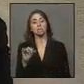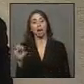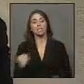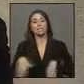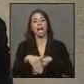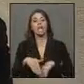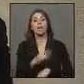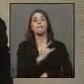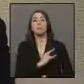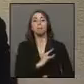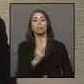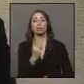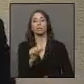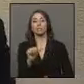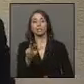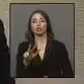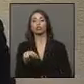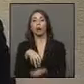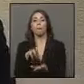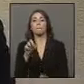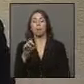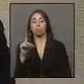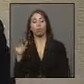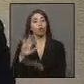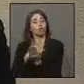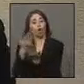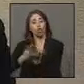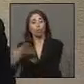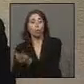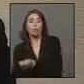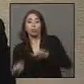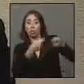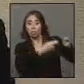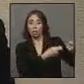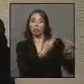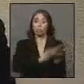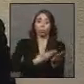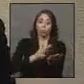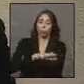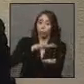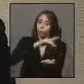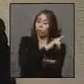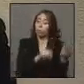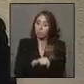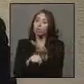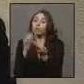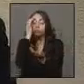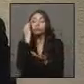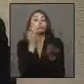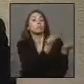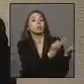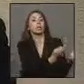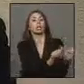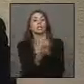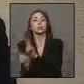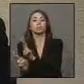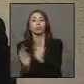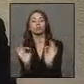calle Maipú 368, comuna de Papudo. Ella entregó todos los documentos, todos los antecedentes que lo solicitaron y aún no tiene una